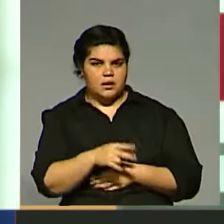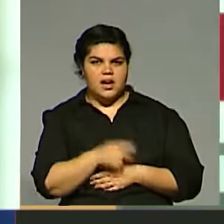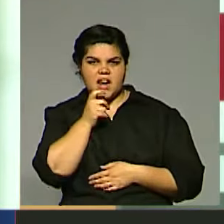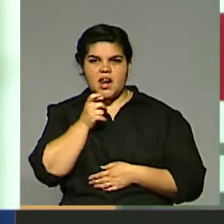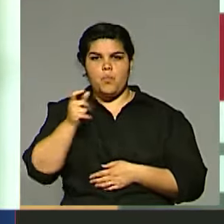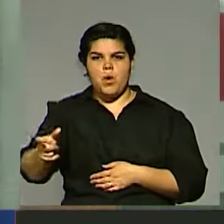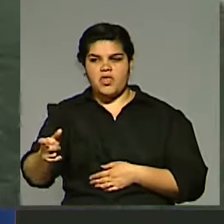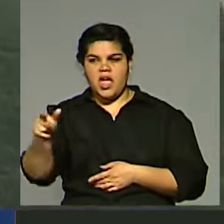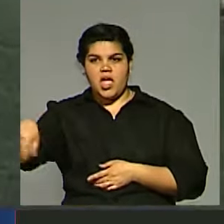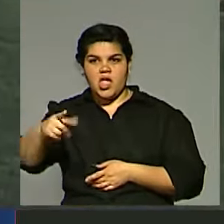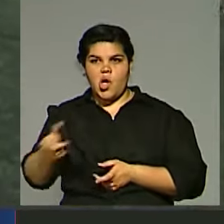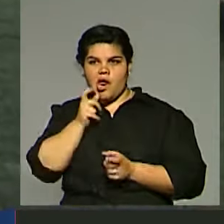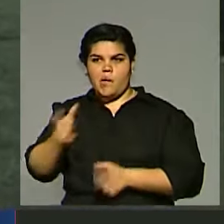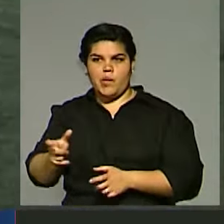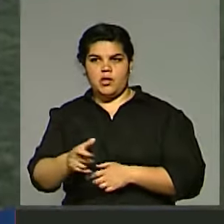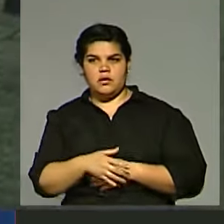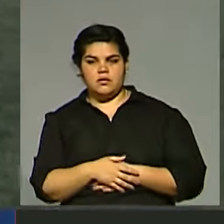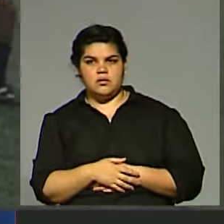al jaca de los All Blacks. Queremos. Ahí va.